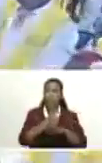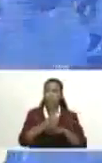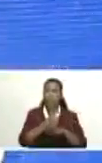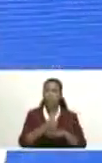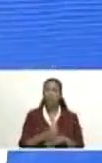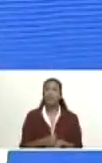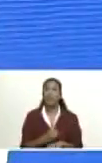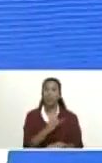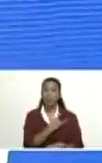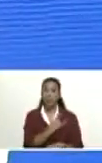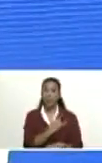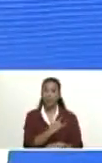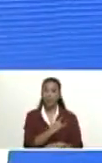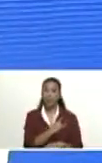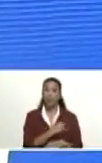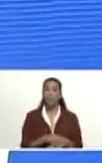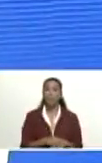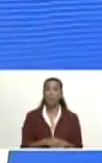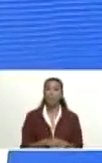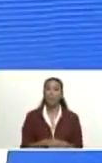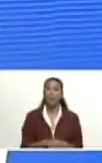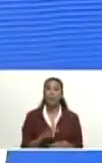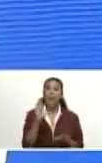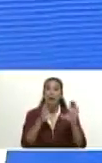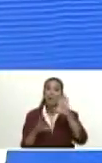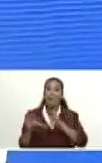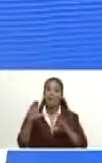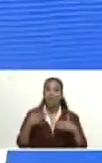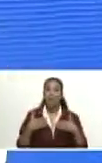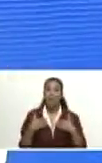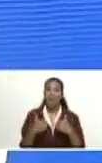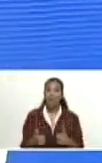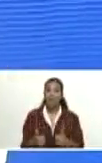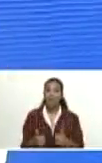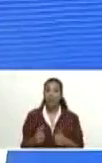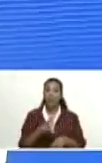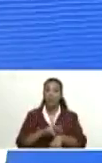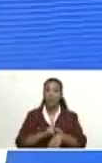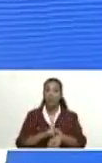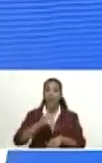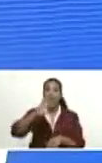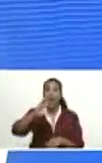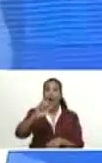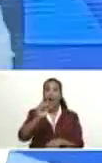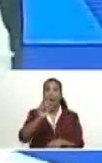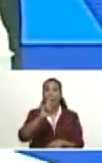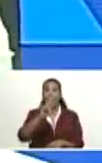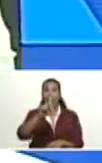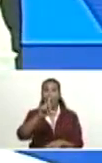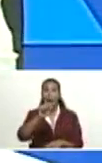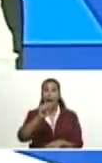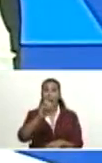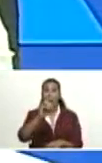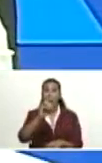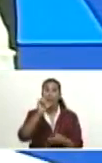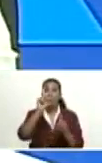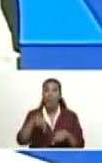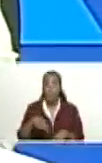nuestra Universidad de las Ciencias de la Salud, el doctor Carlos Alvarado. También